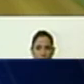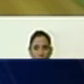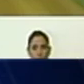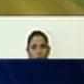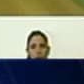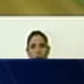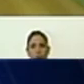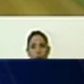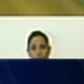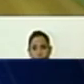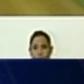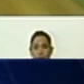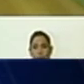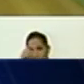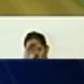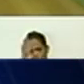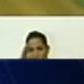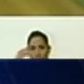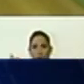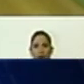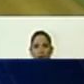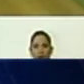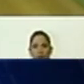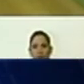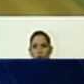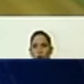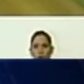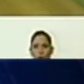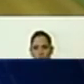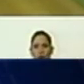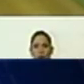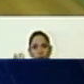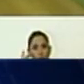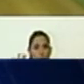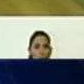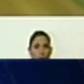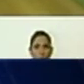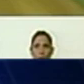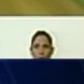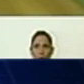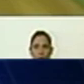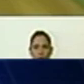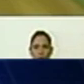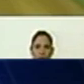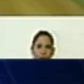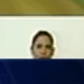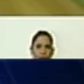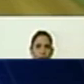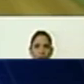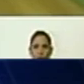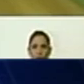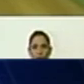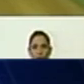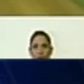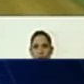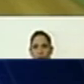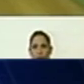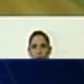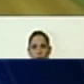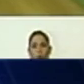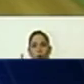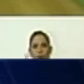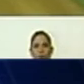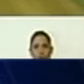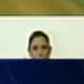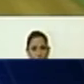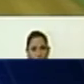autorizado a la minera canadiense Crystalex a cobrarse una supuesta deuda de Venezuela, embargando las acciones de Citgo y activos de Citgo